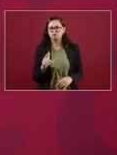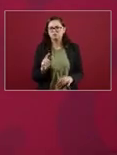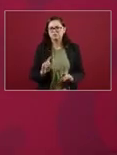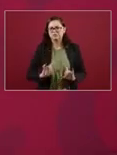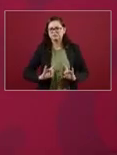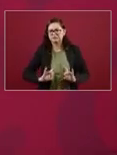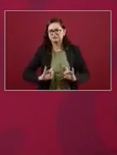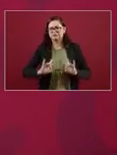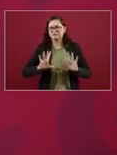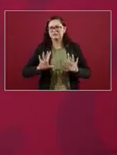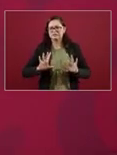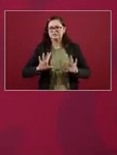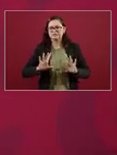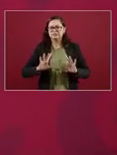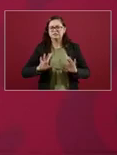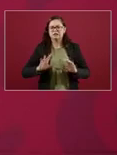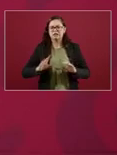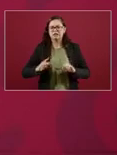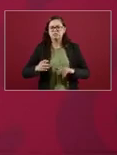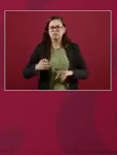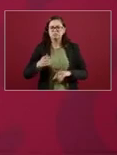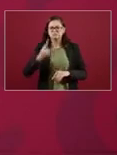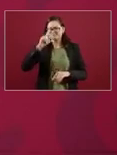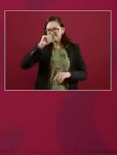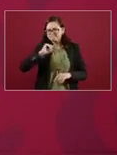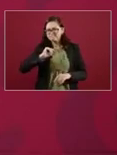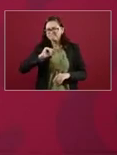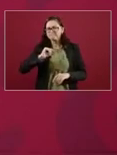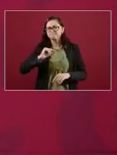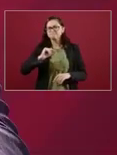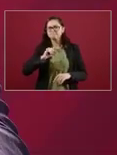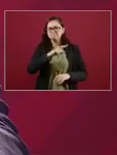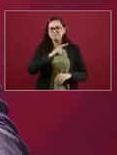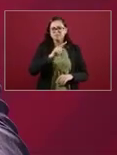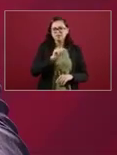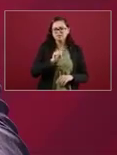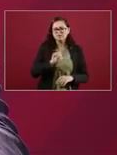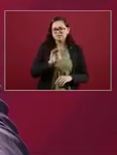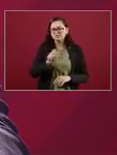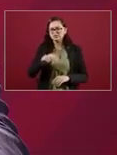las negociaciones del tratado.